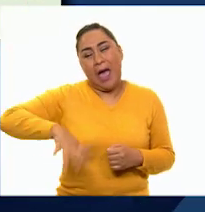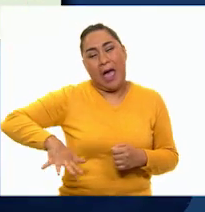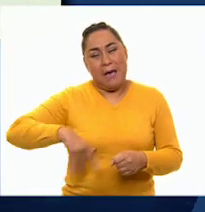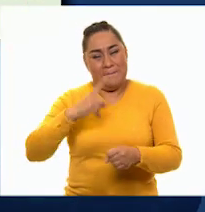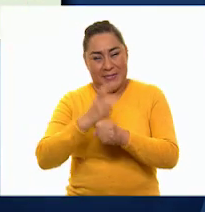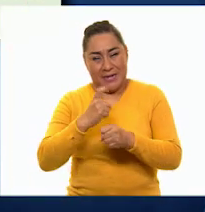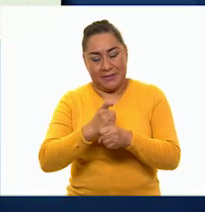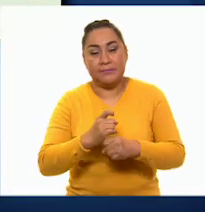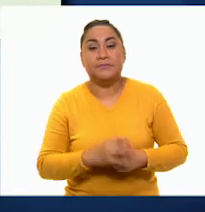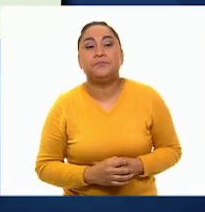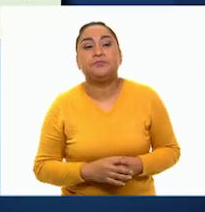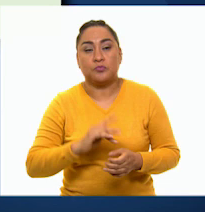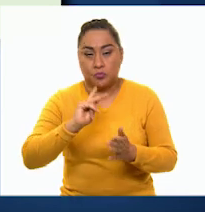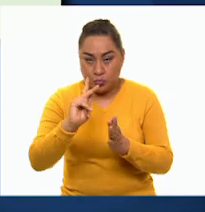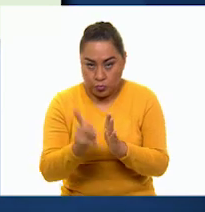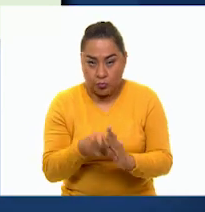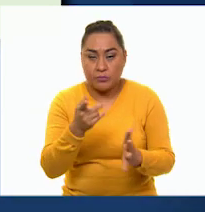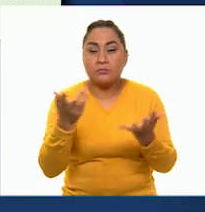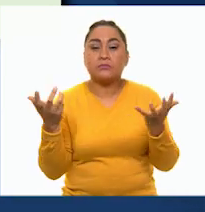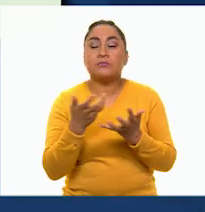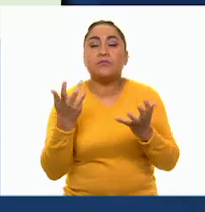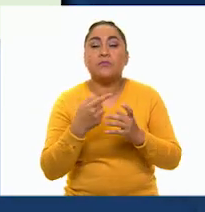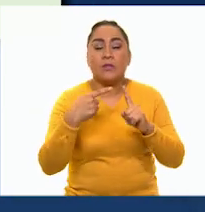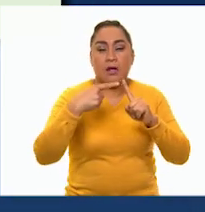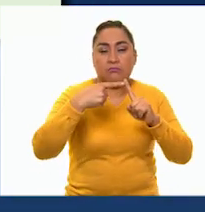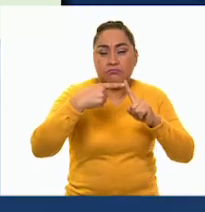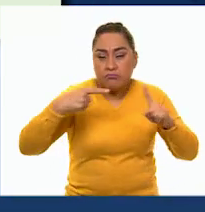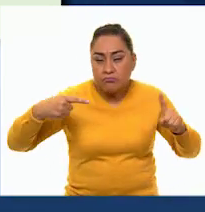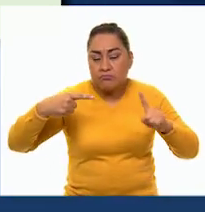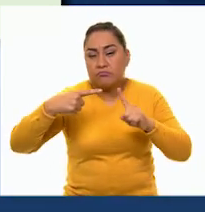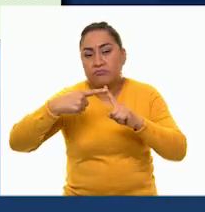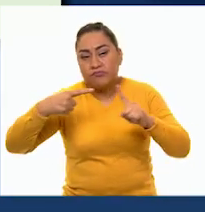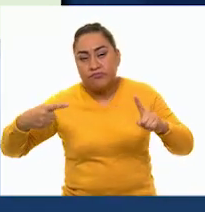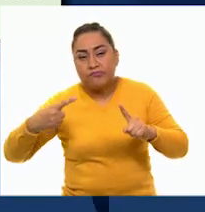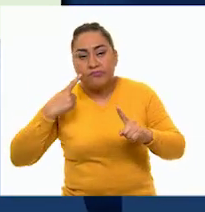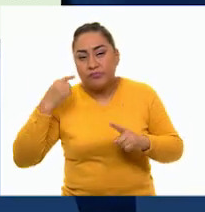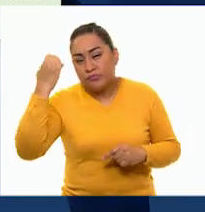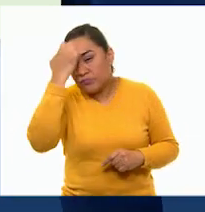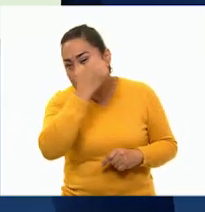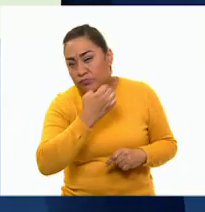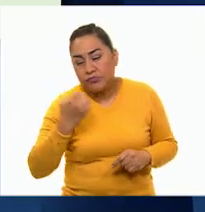Y entonces, si empezamos a hacer las divisiones, podemos ver que